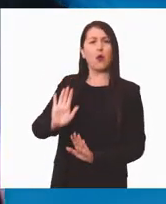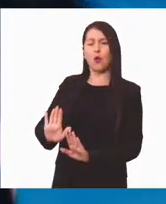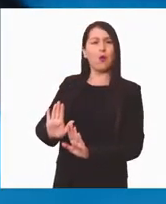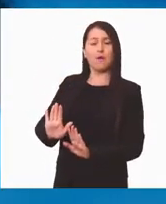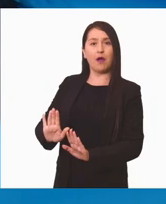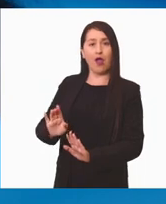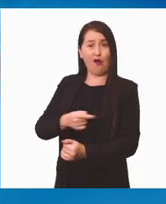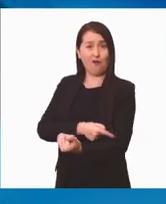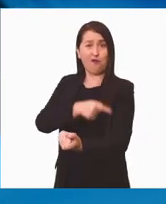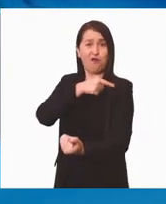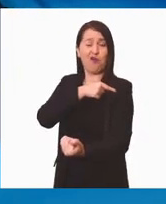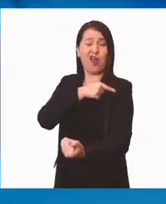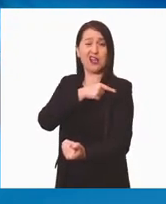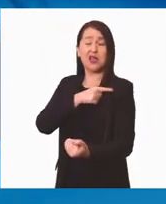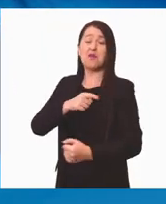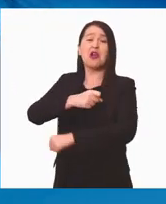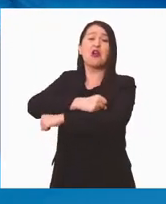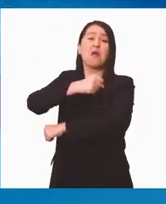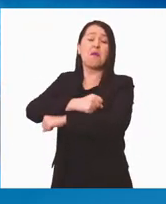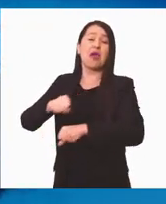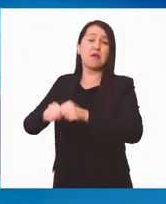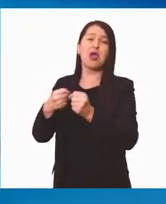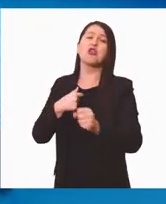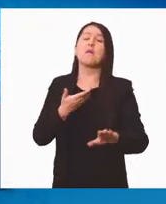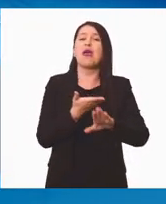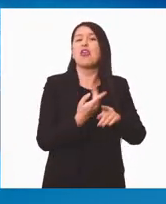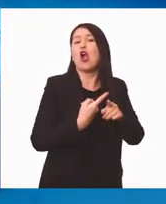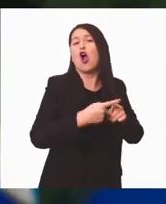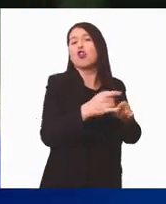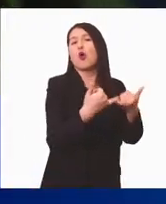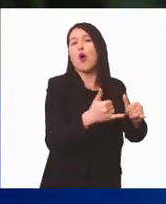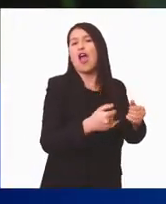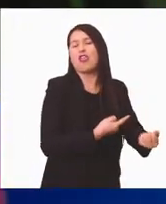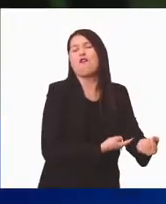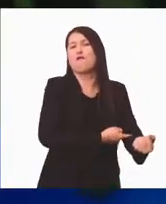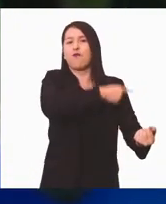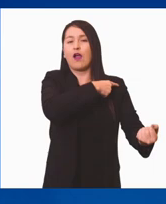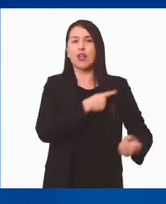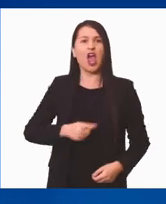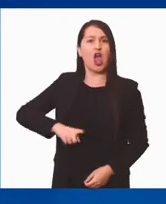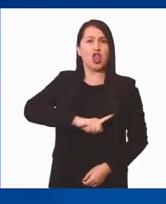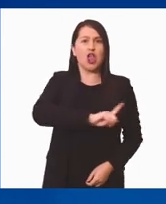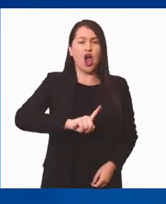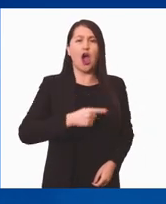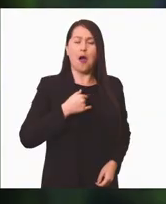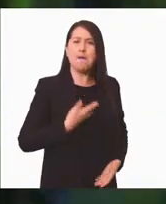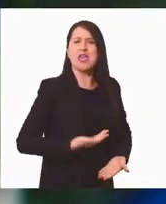no tienes la fuerza suficiente para romper una ventanita, se lo puedo pedir a otro juguete más fuerte. ¡Nana, jamás rehuye un